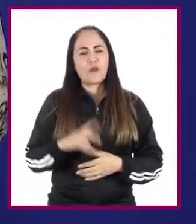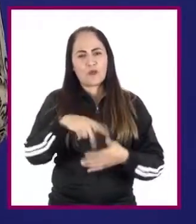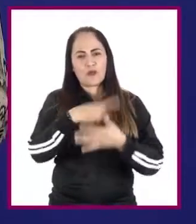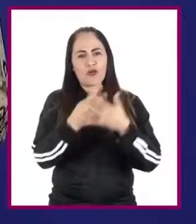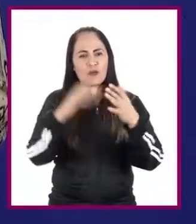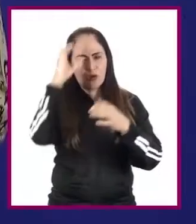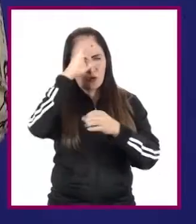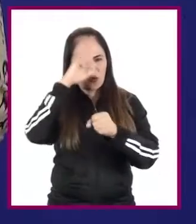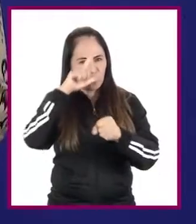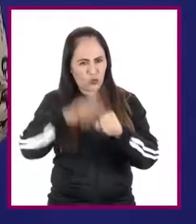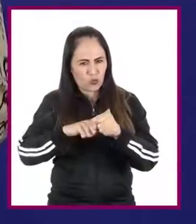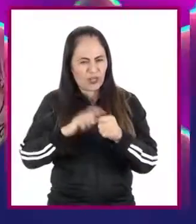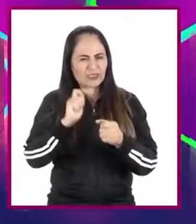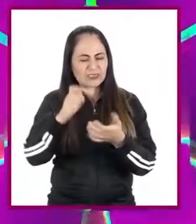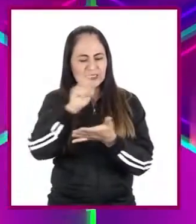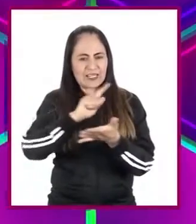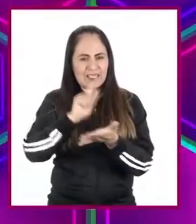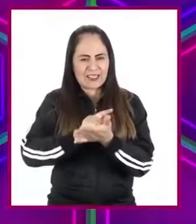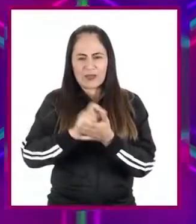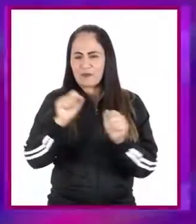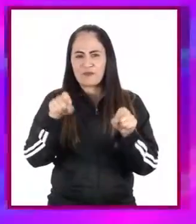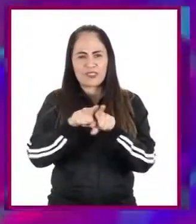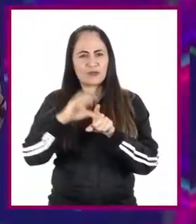Legalidad, difundida por la CNDH.